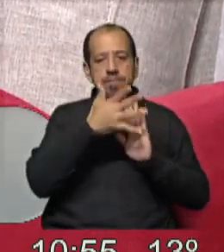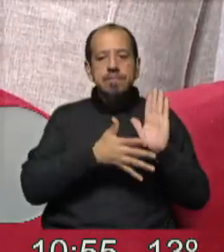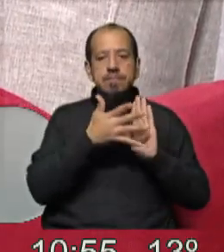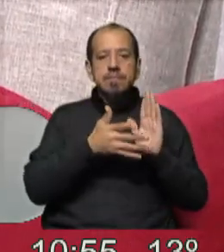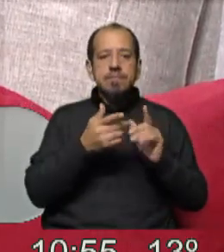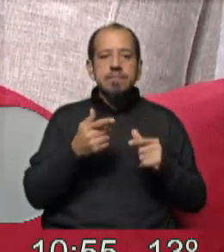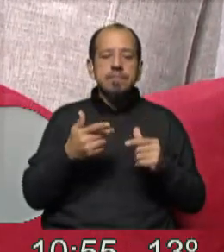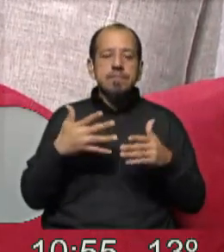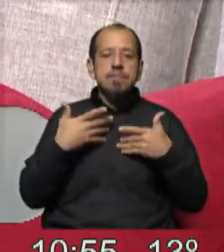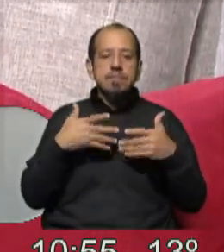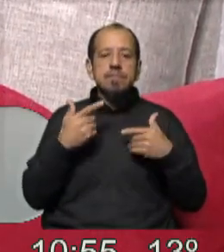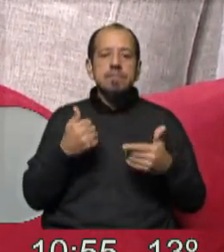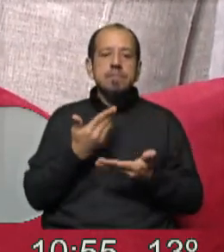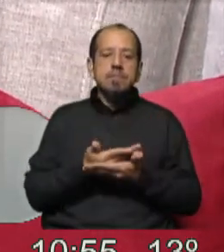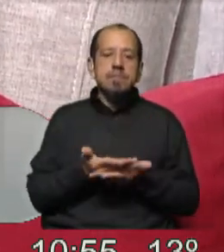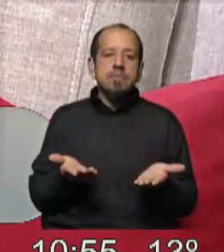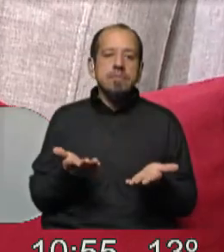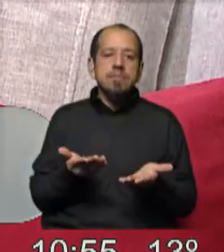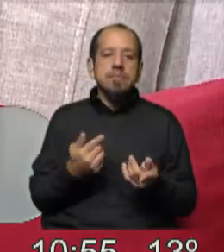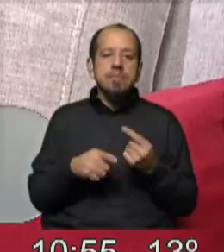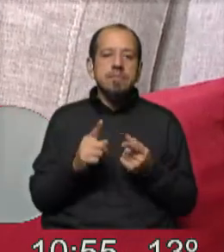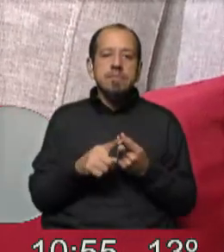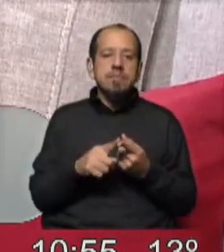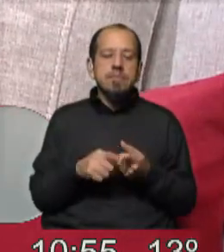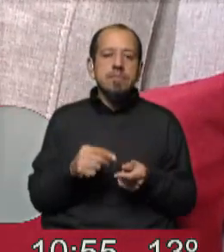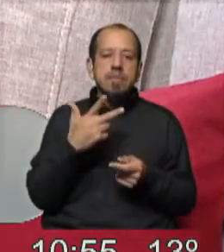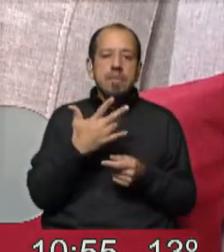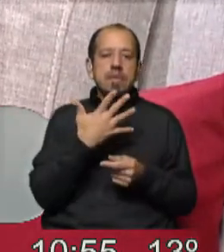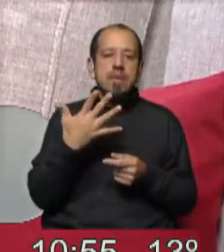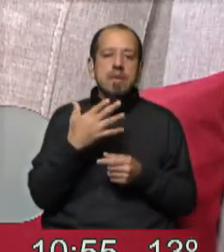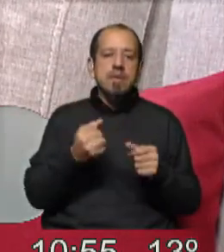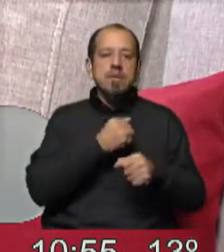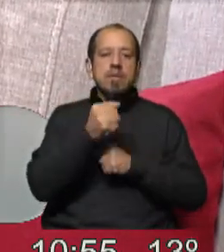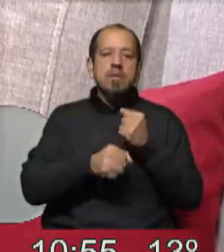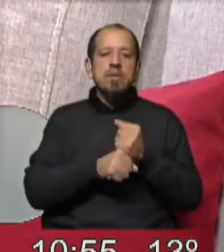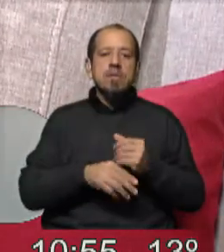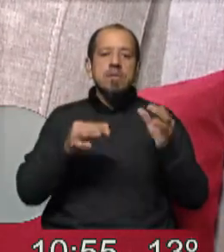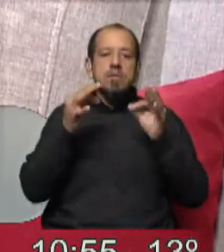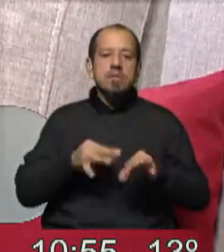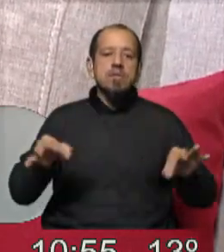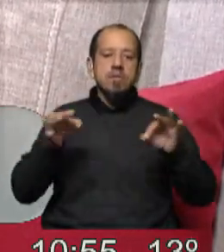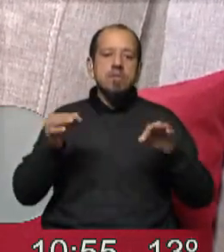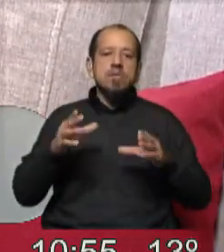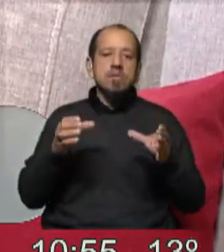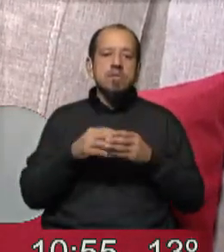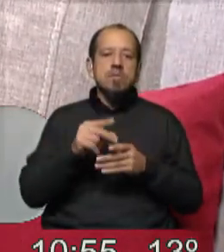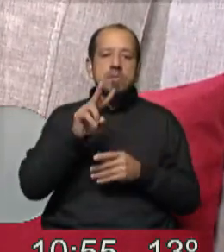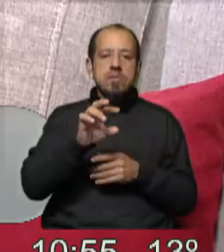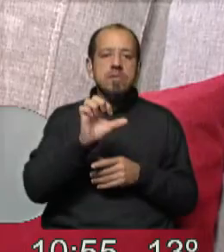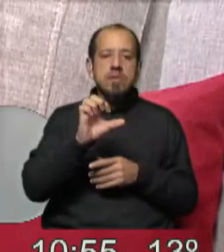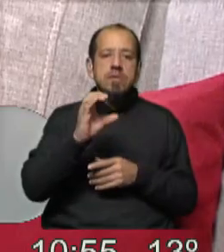contento y presentando esto que es desandando el camino de 35 años de canciones con una banda nueva que es La Vecindad.